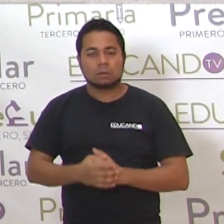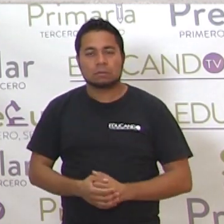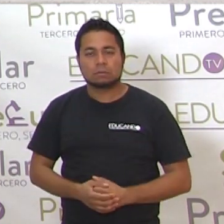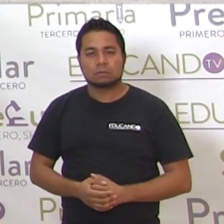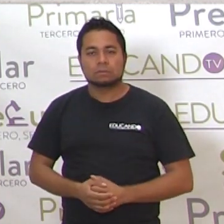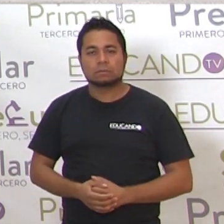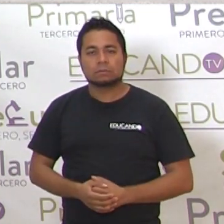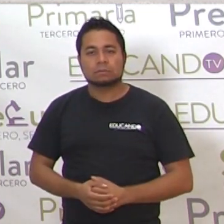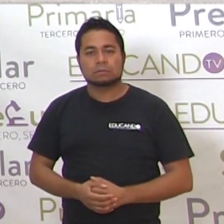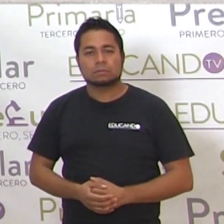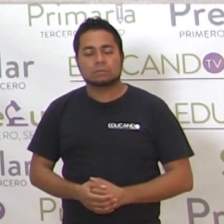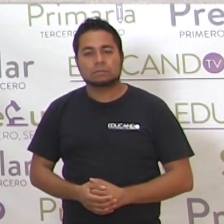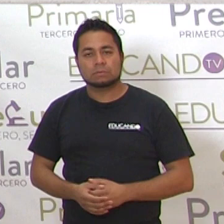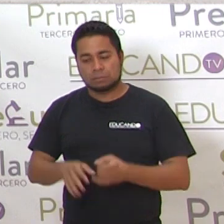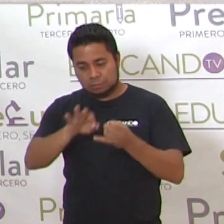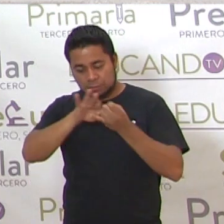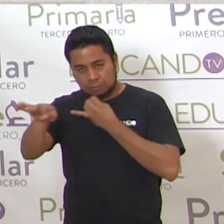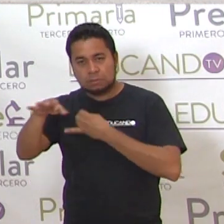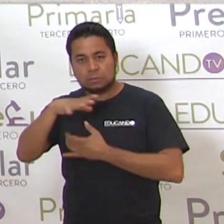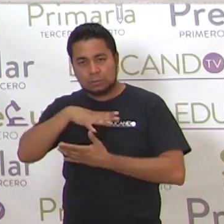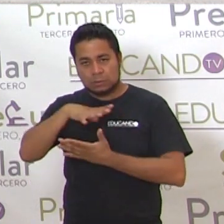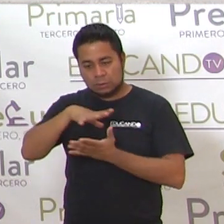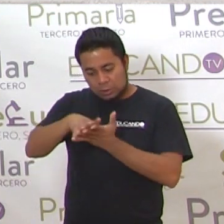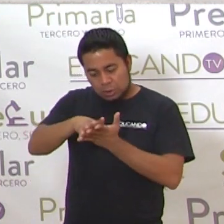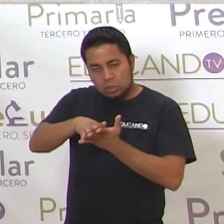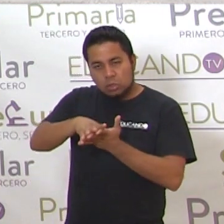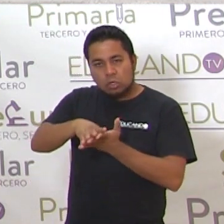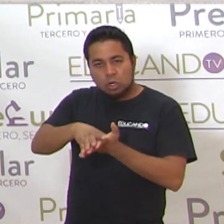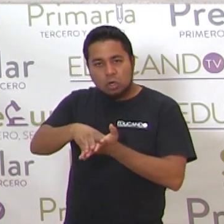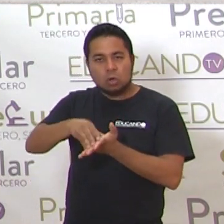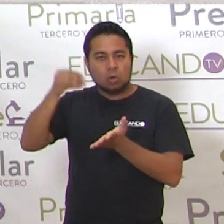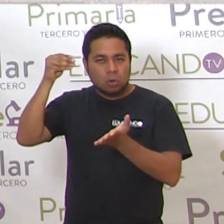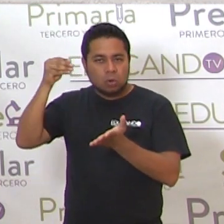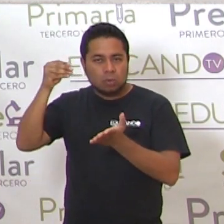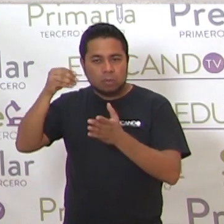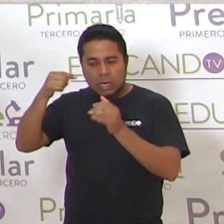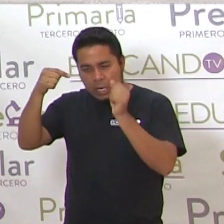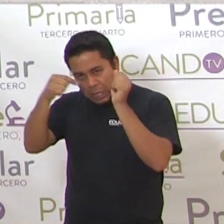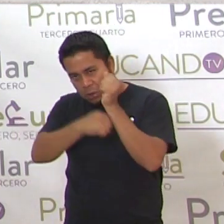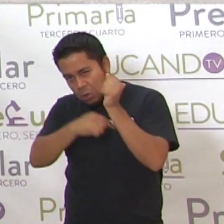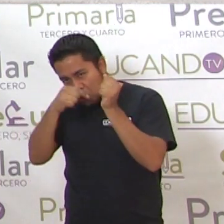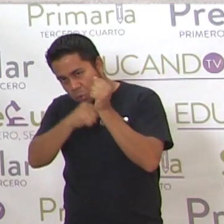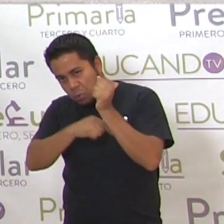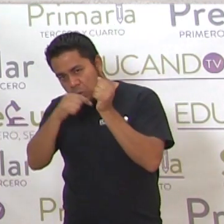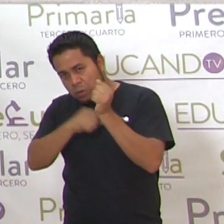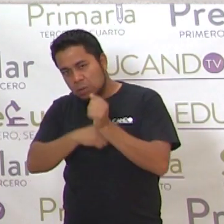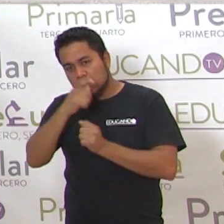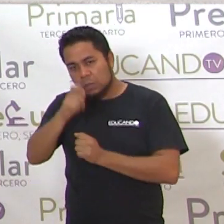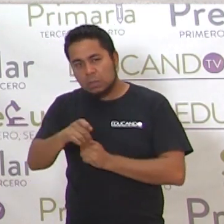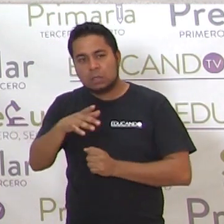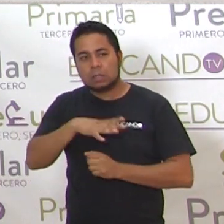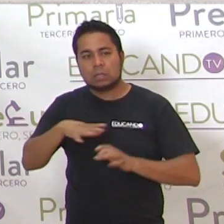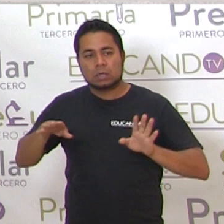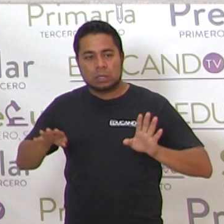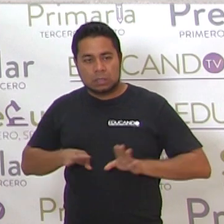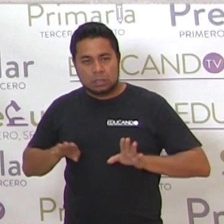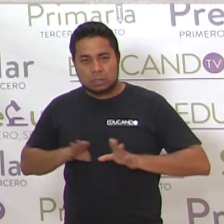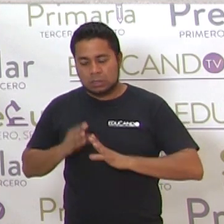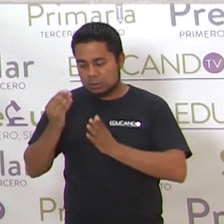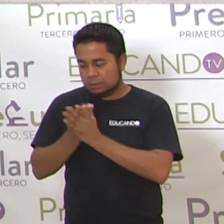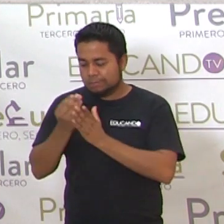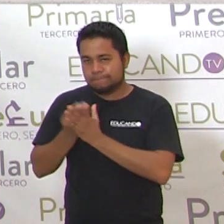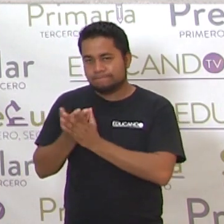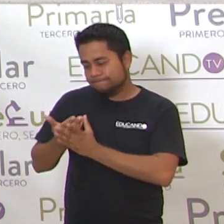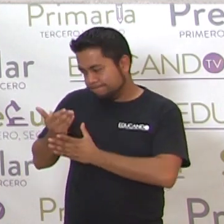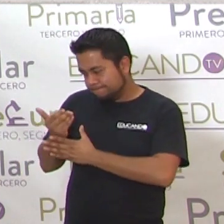lo que es la copia de carbón oculta bien son características que vimos en la sesión